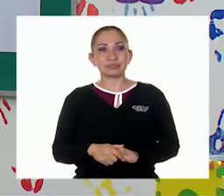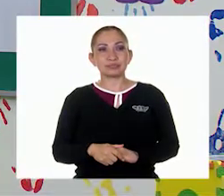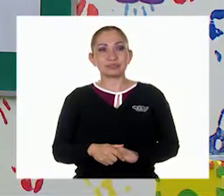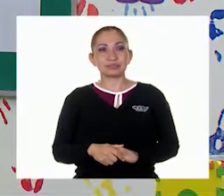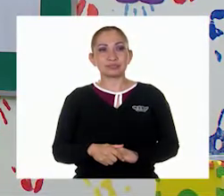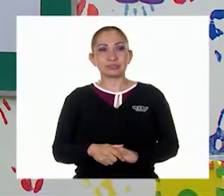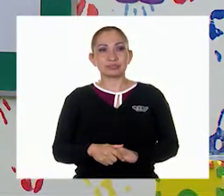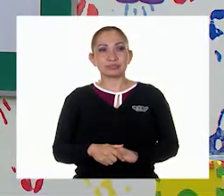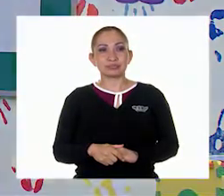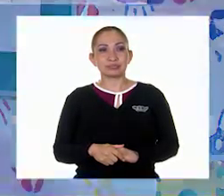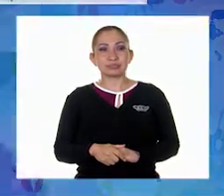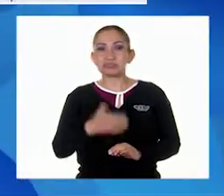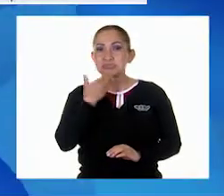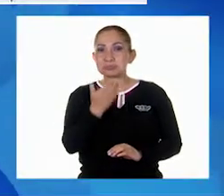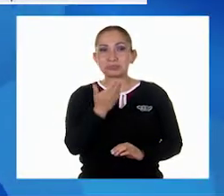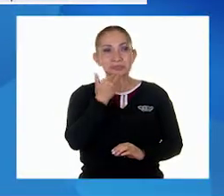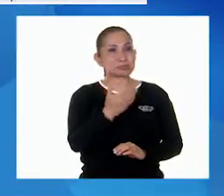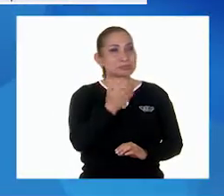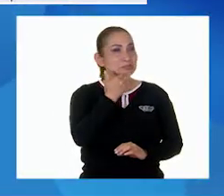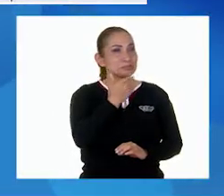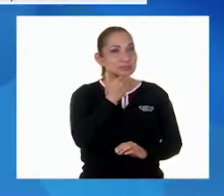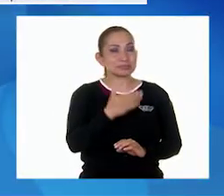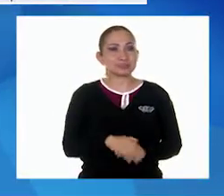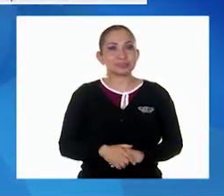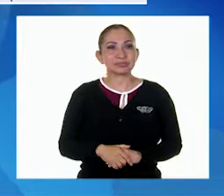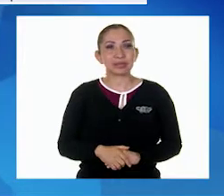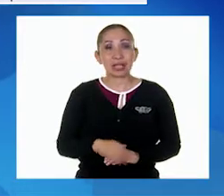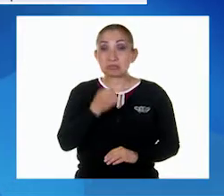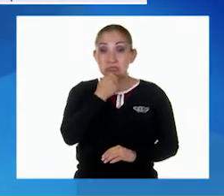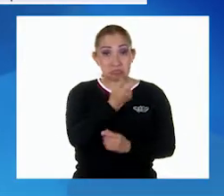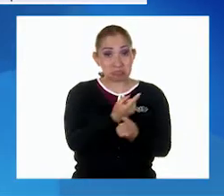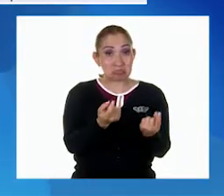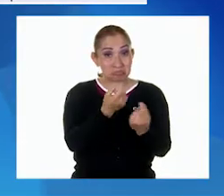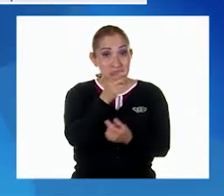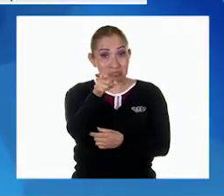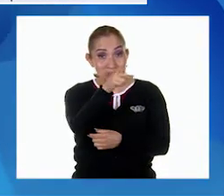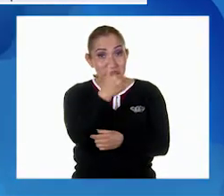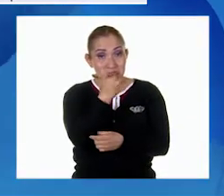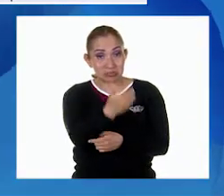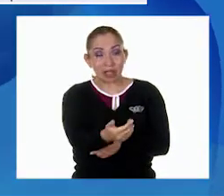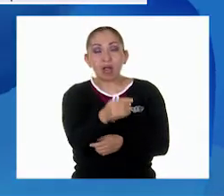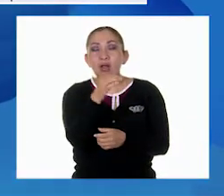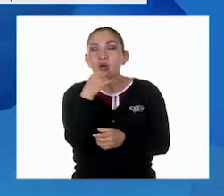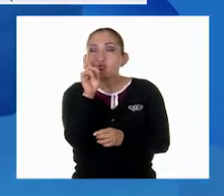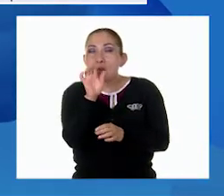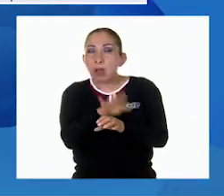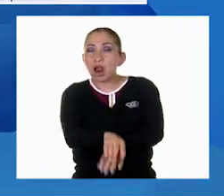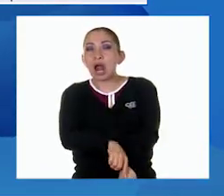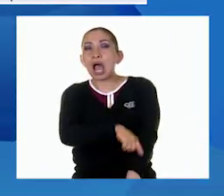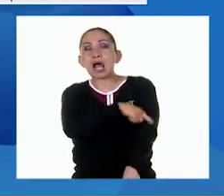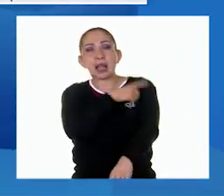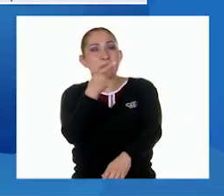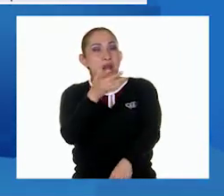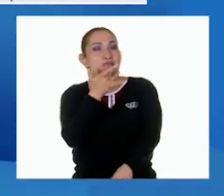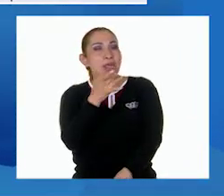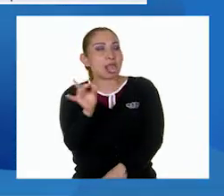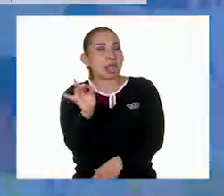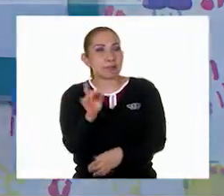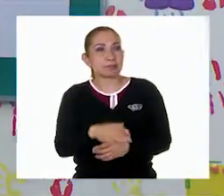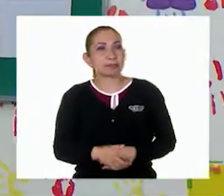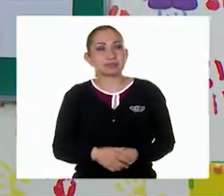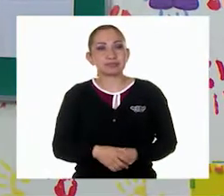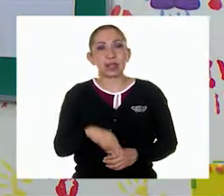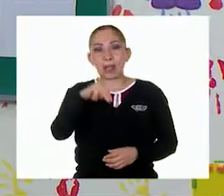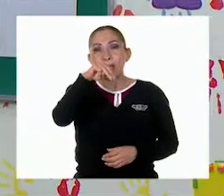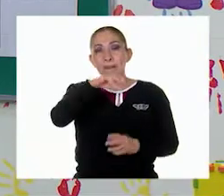¡Es verdad! ¡Muy bien, Eric! Muy bien, niñas y niños. Viene una un poco larga, pero muy sencilla. A